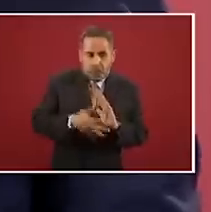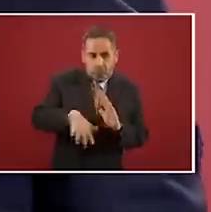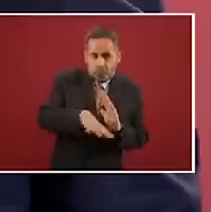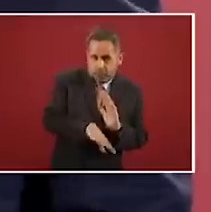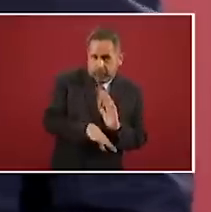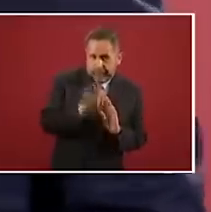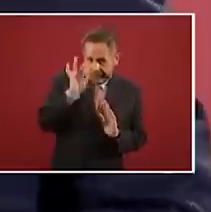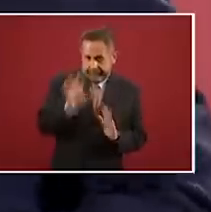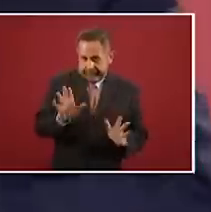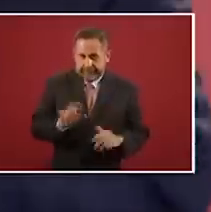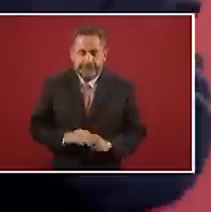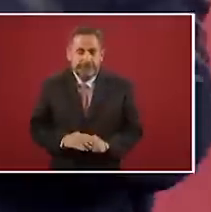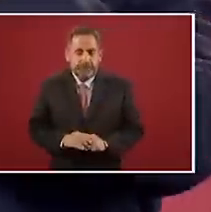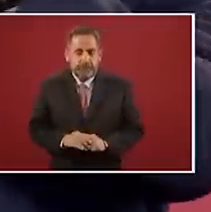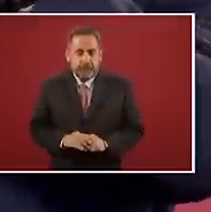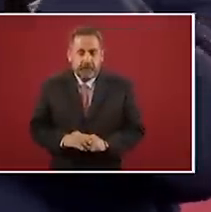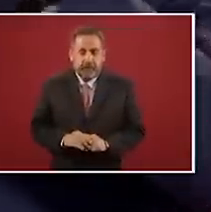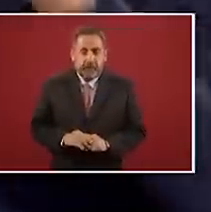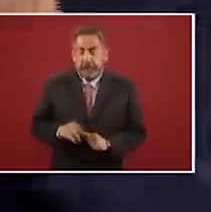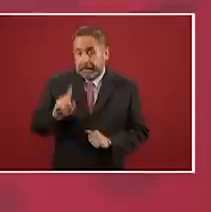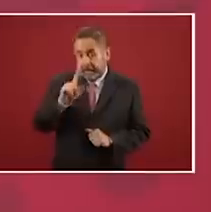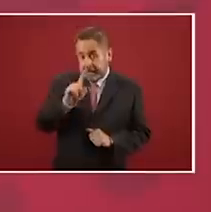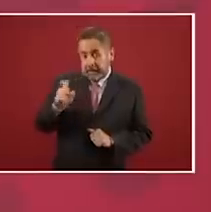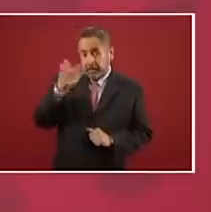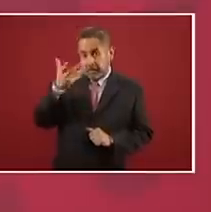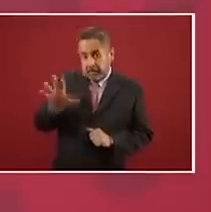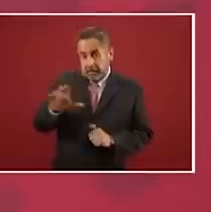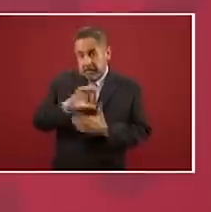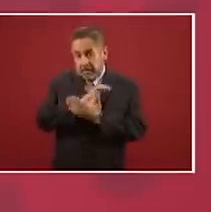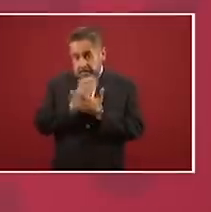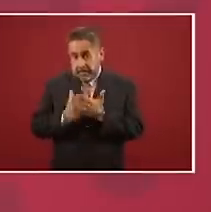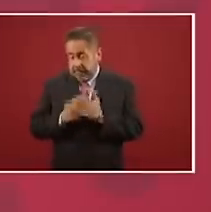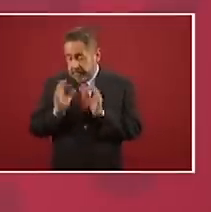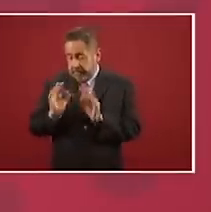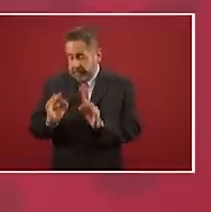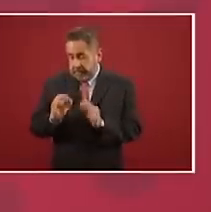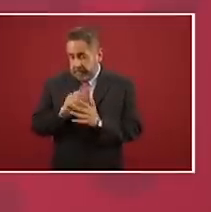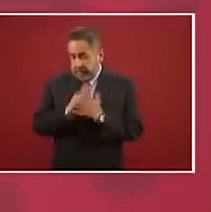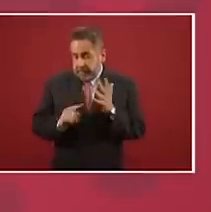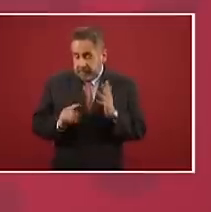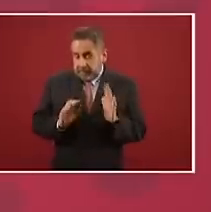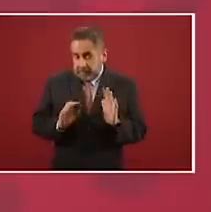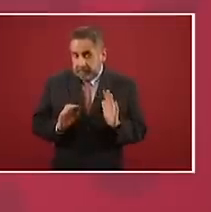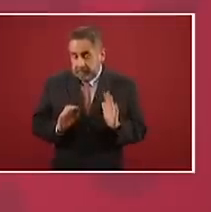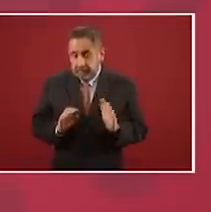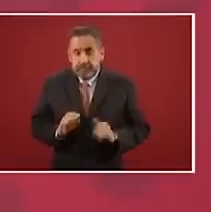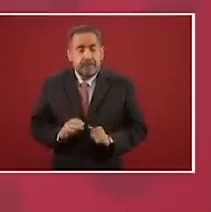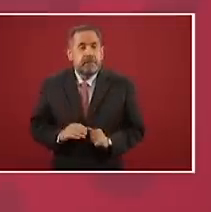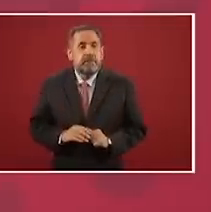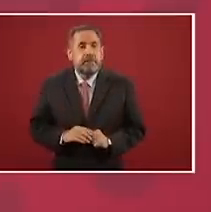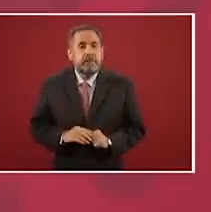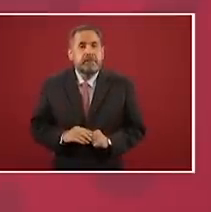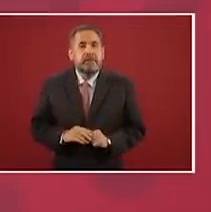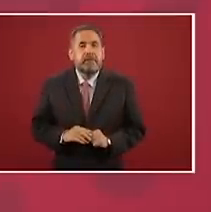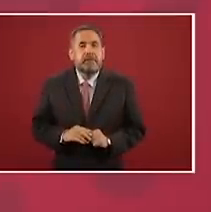Bueno, de esos 110 contratos, que llevan